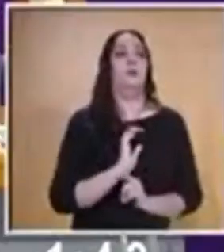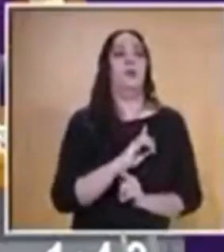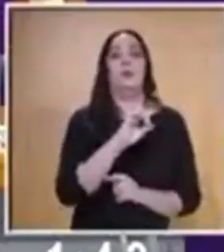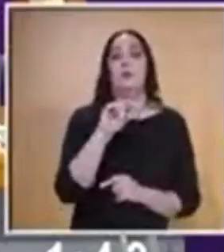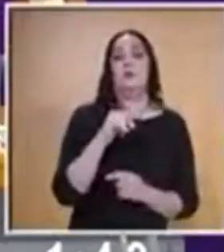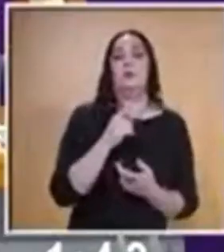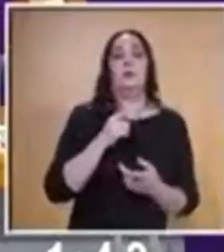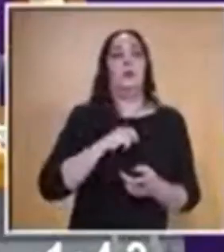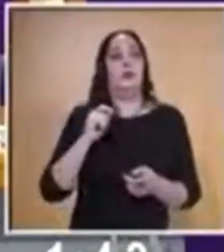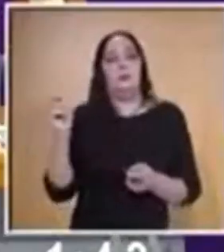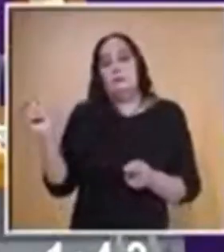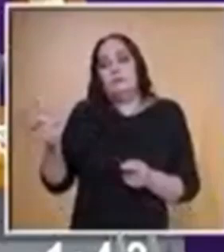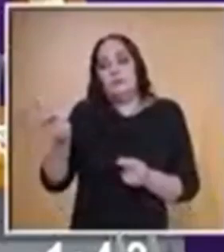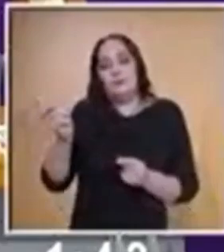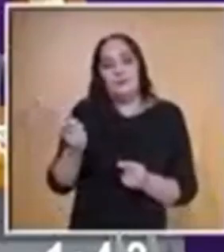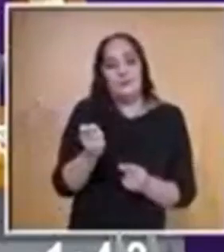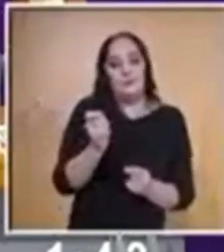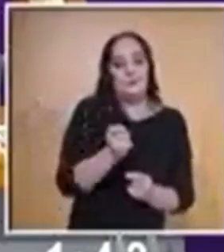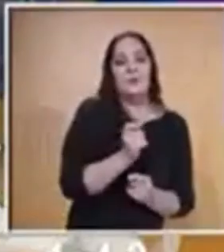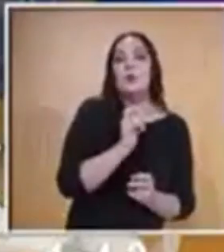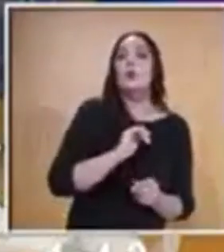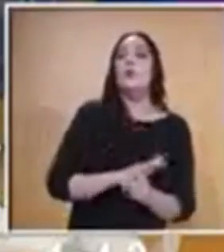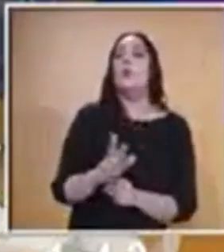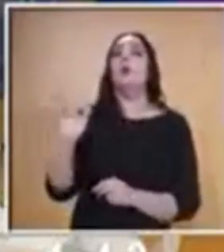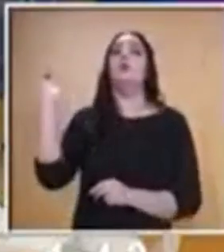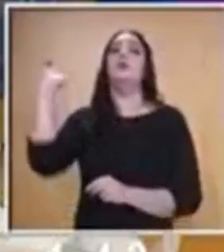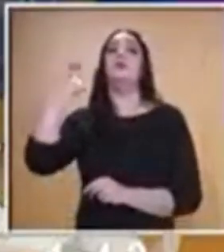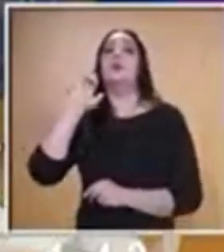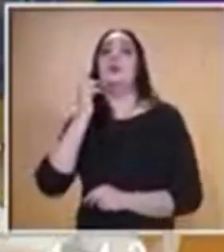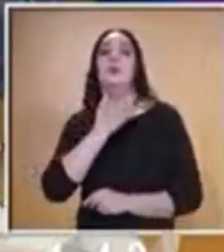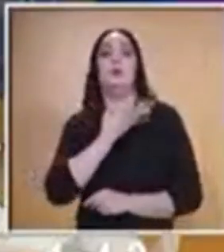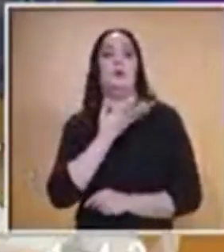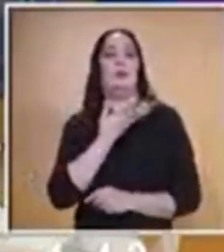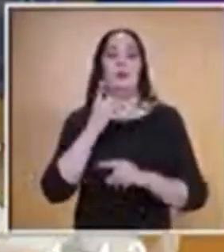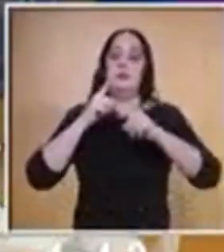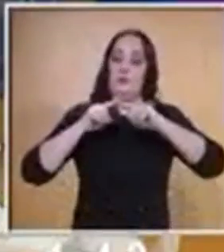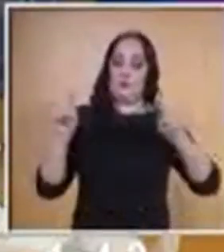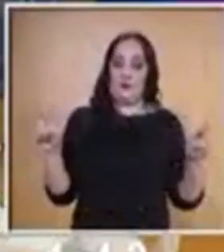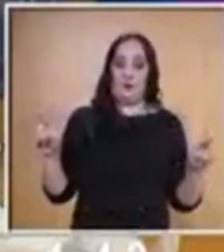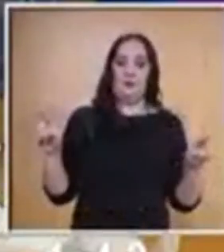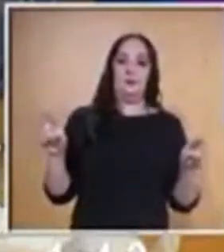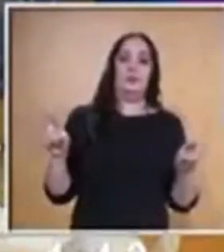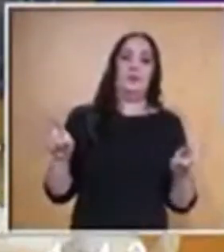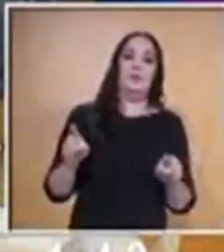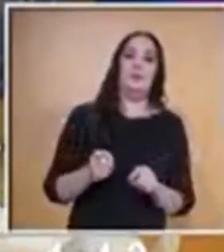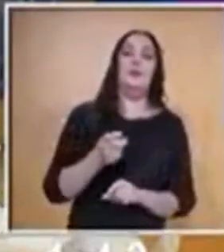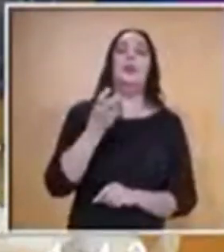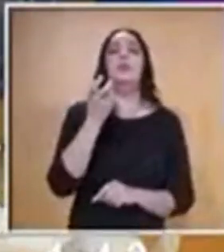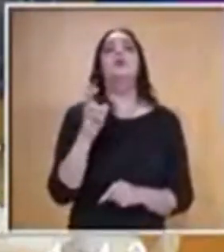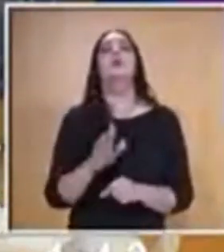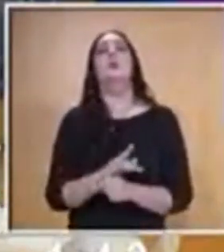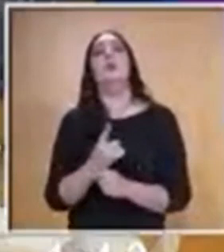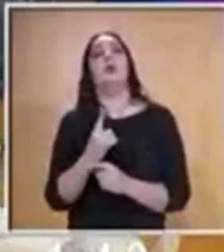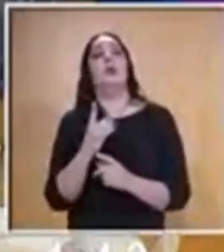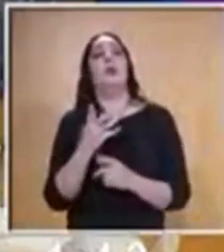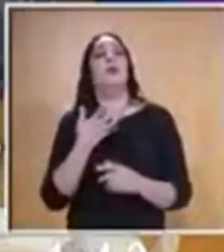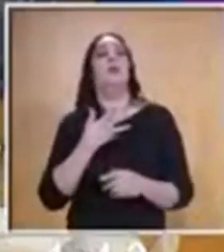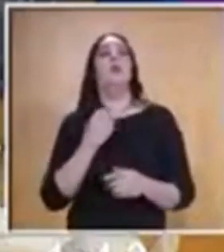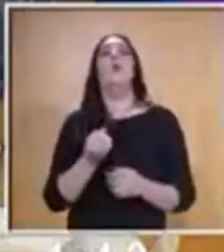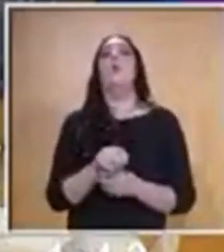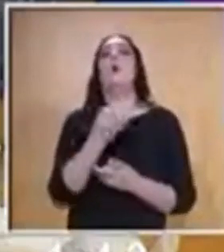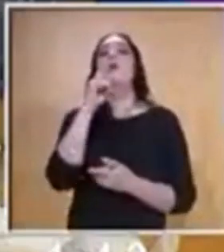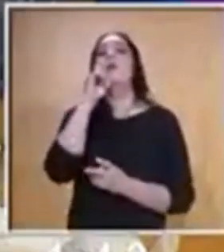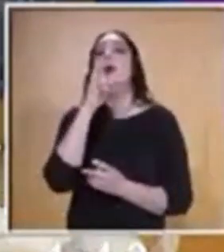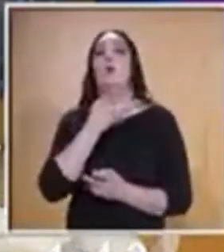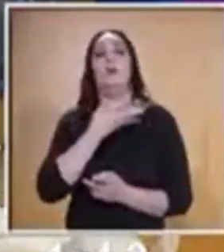comprobar que el sonido que tenga cada una de ellas va a ser diferente. Y eso es debido a la cantidad de agua que tiene cada uno.